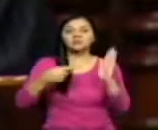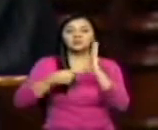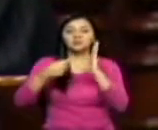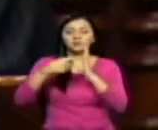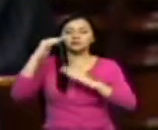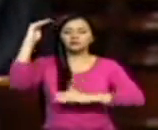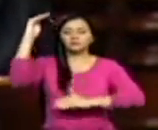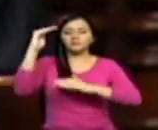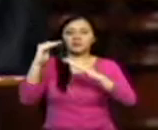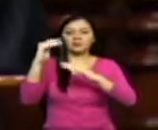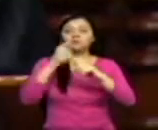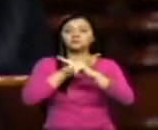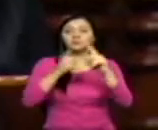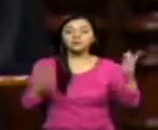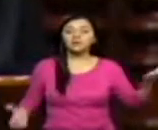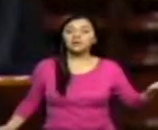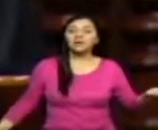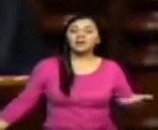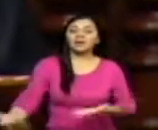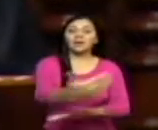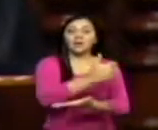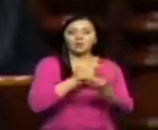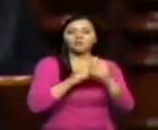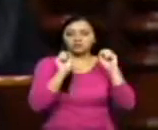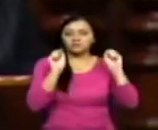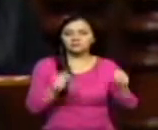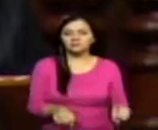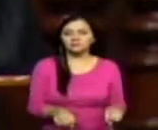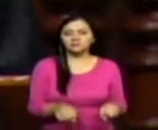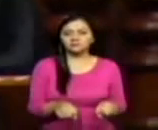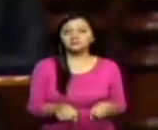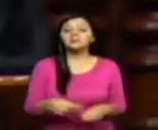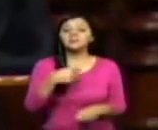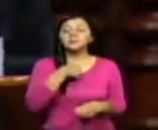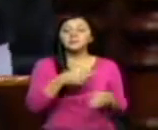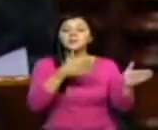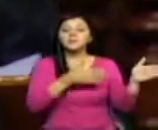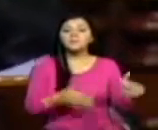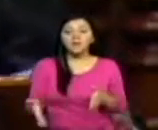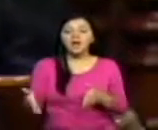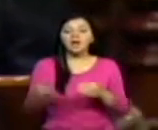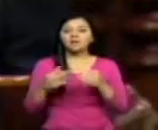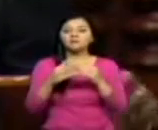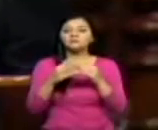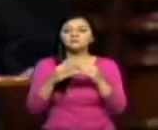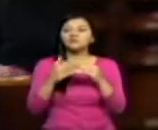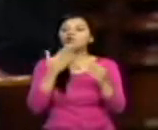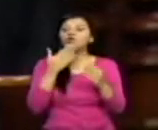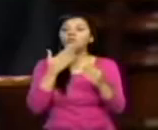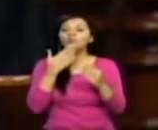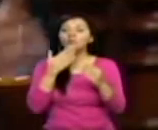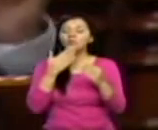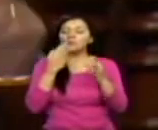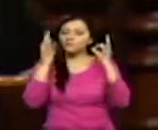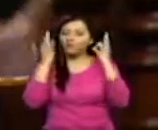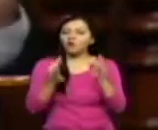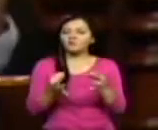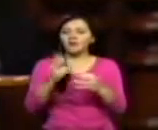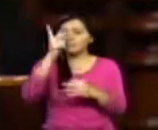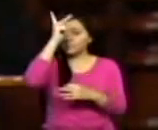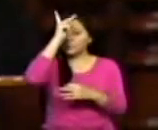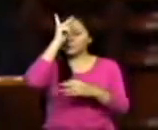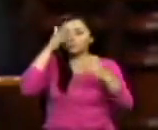tributos, pero recaudaremos más. Nuestro plan de formalización del país abre